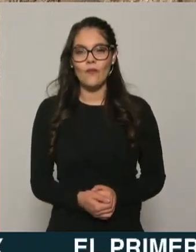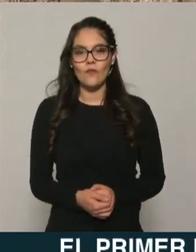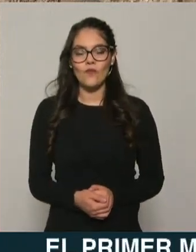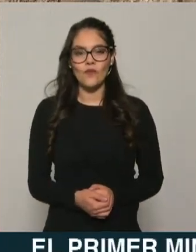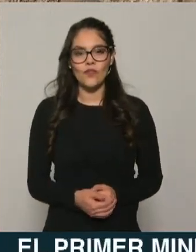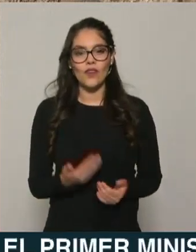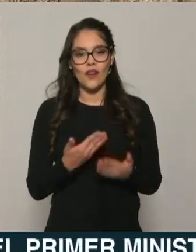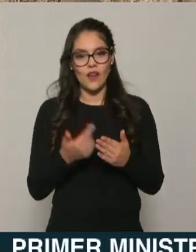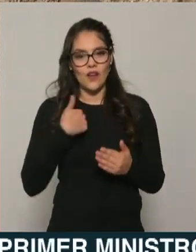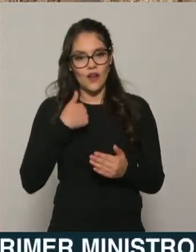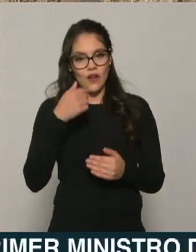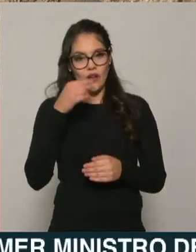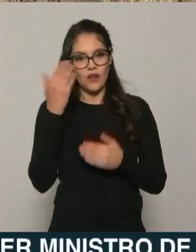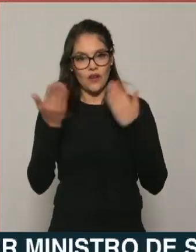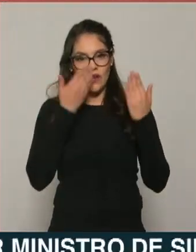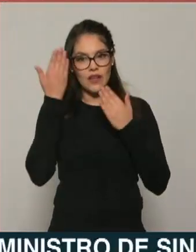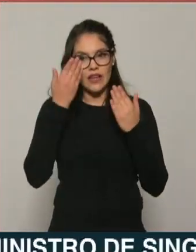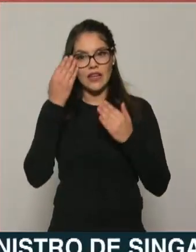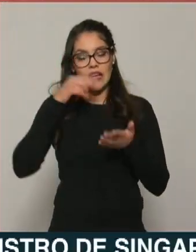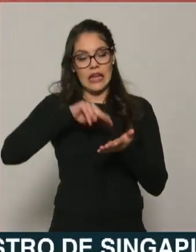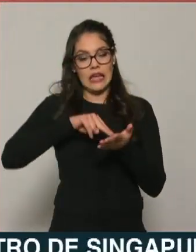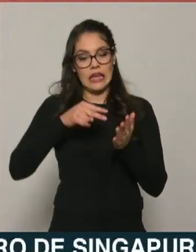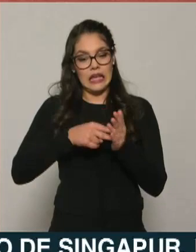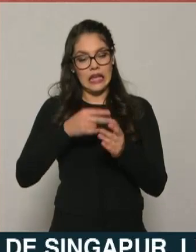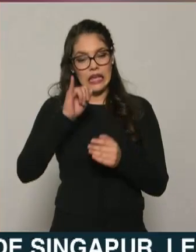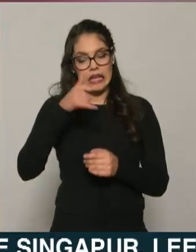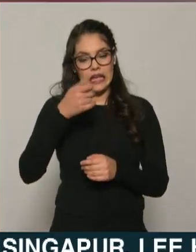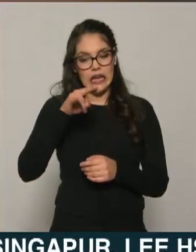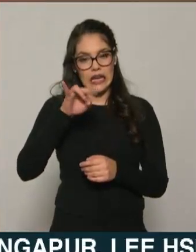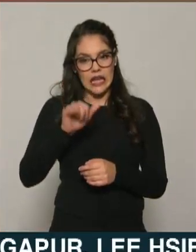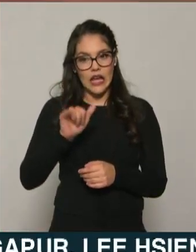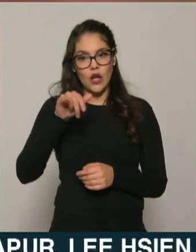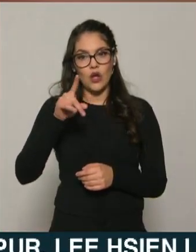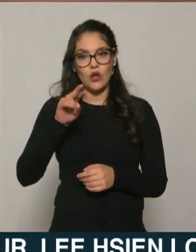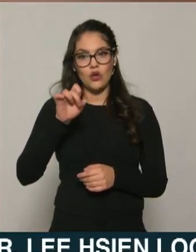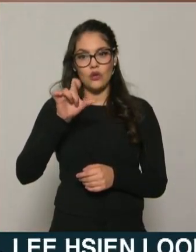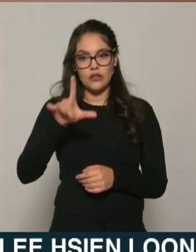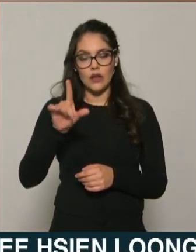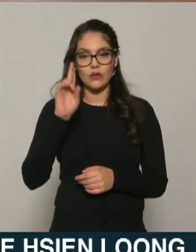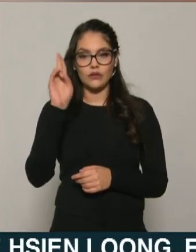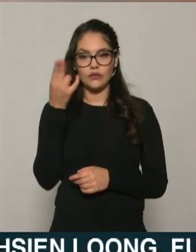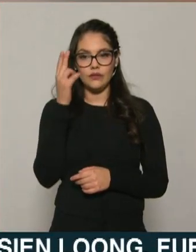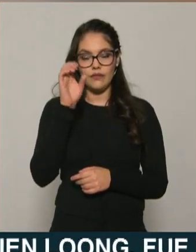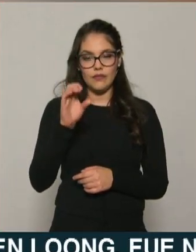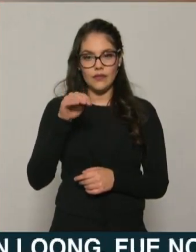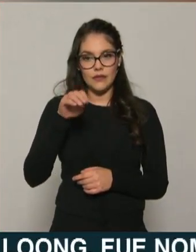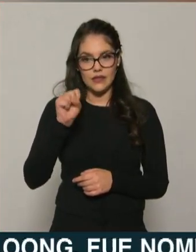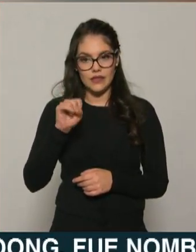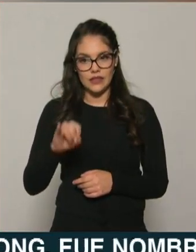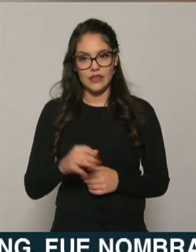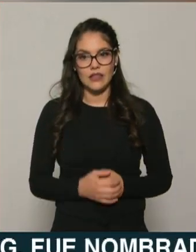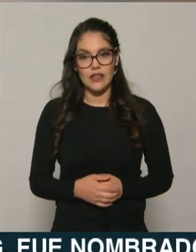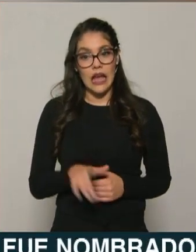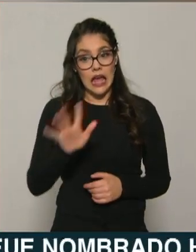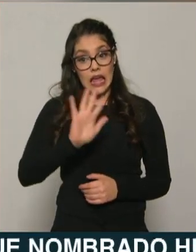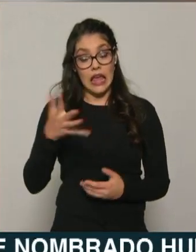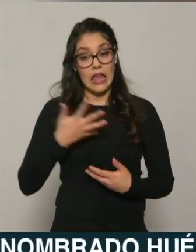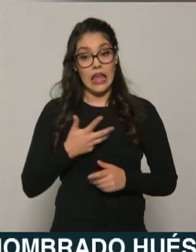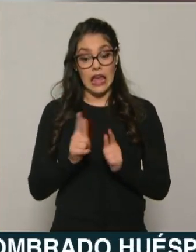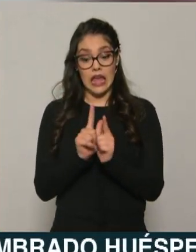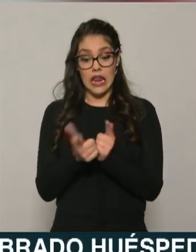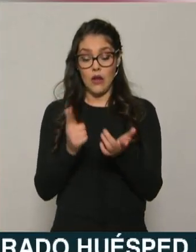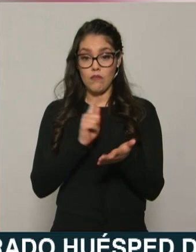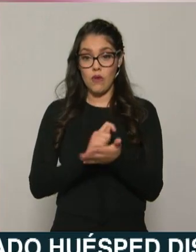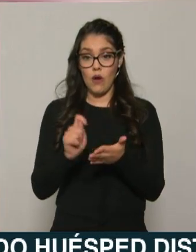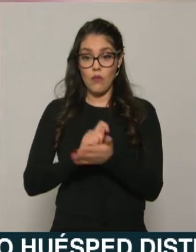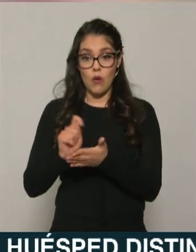Estoy estudiando Ingeniería Industrial en Sistemas en la Universidad de CMCI. Adara, ¿tienes ya un libro? ¿Escribiste ya un